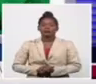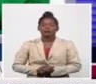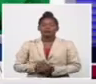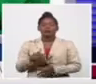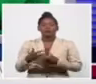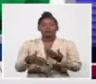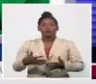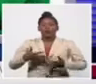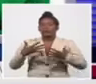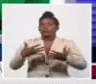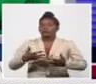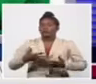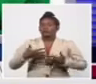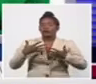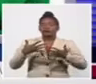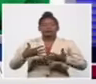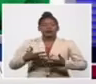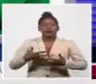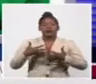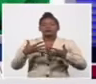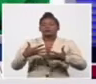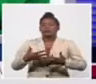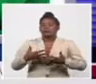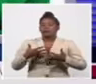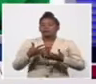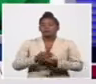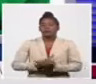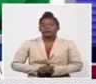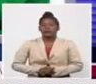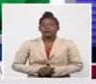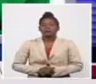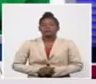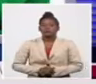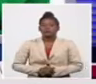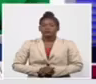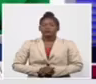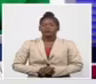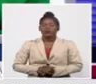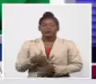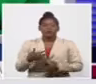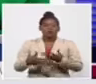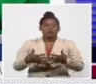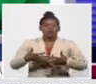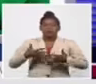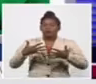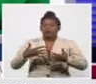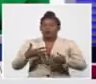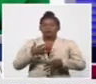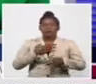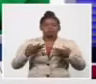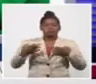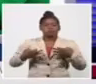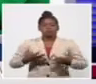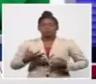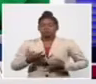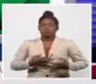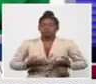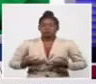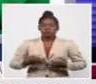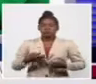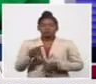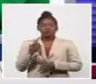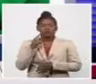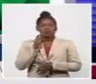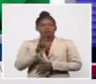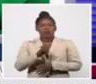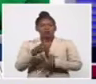de aire, edemas en miembros inferiores, se valoró como una insuficiencia cardíaca